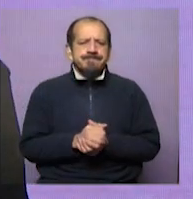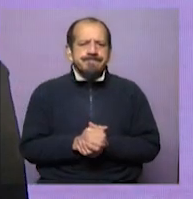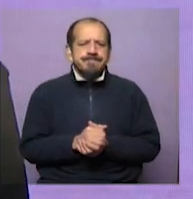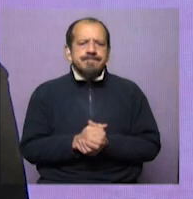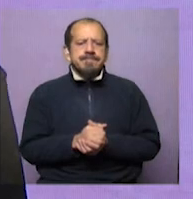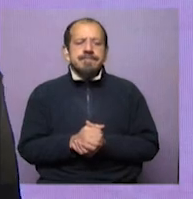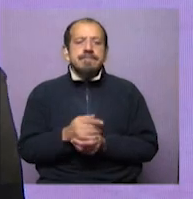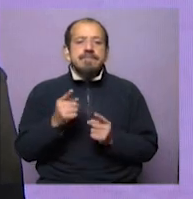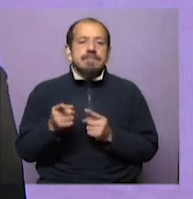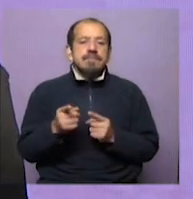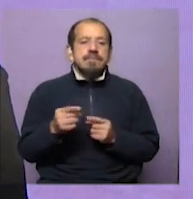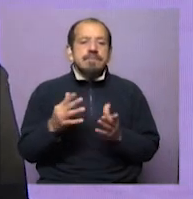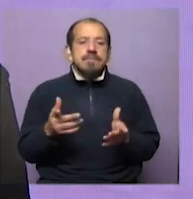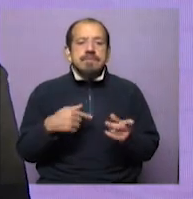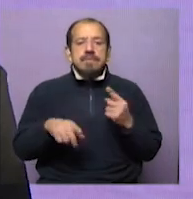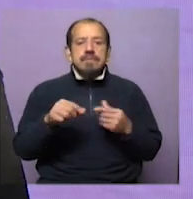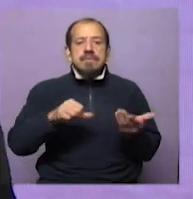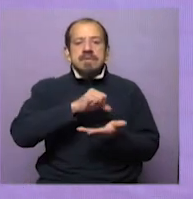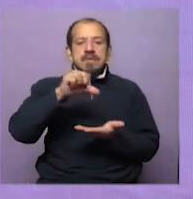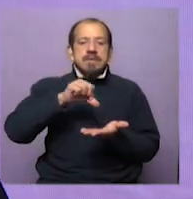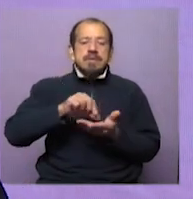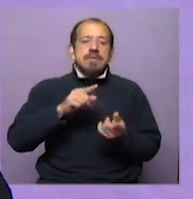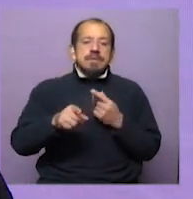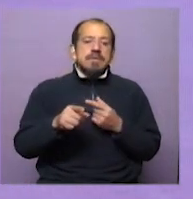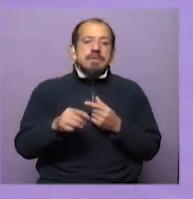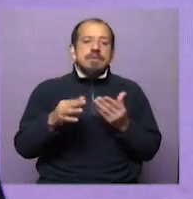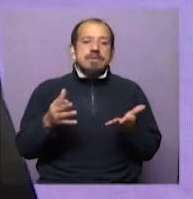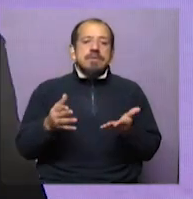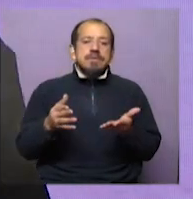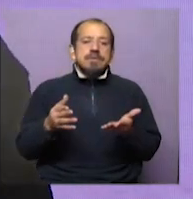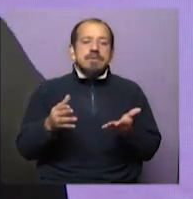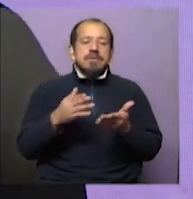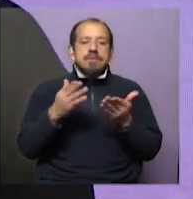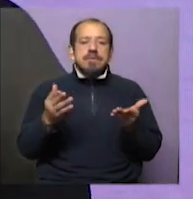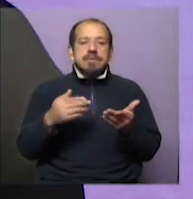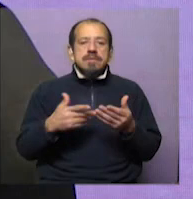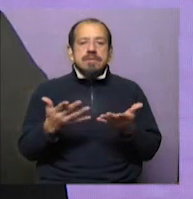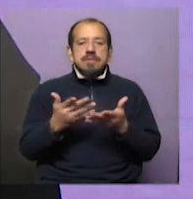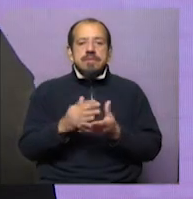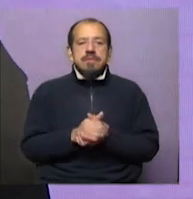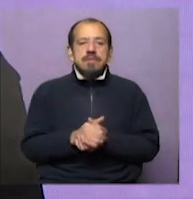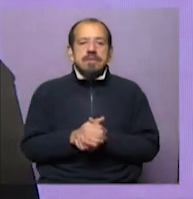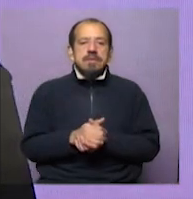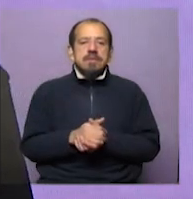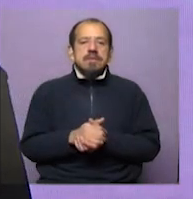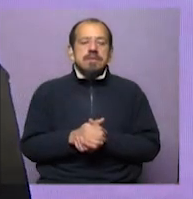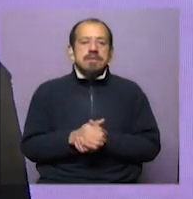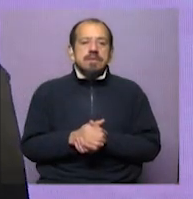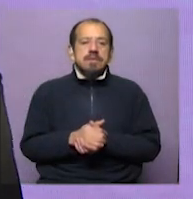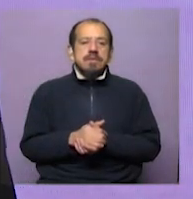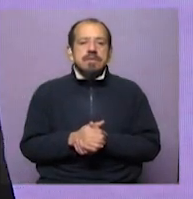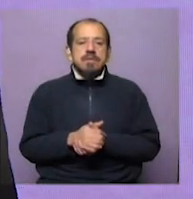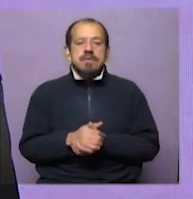Y es una riqueza que queda para el país, ¿no? Digo, son los libros de la actualidad, son